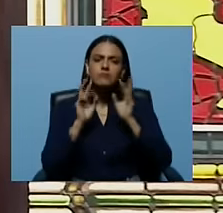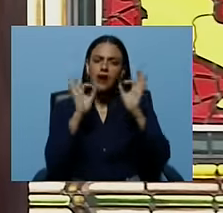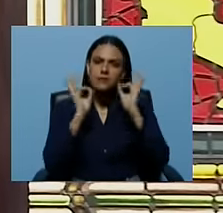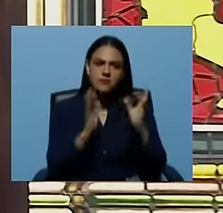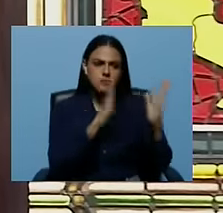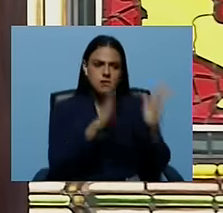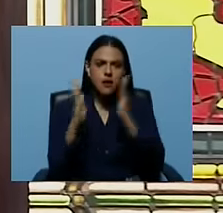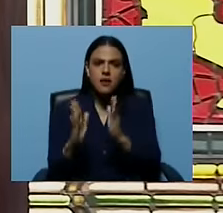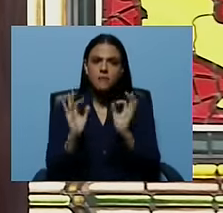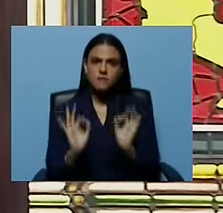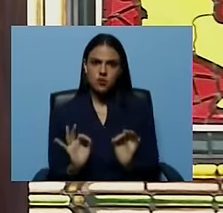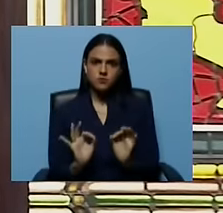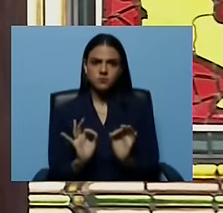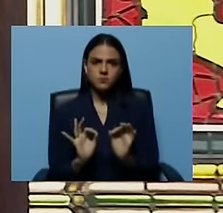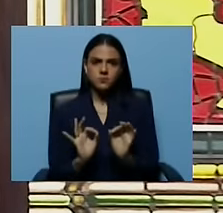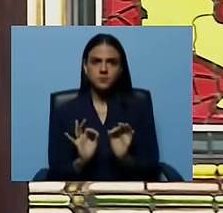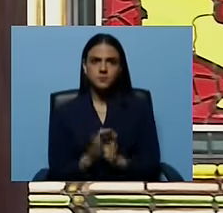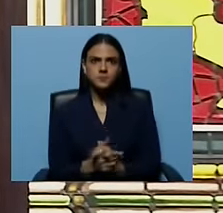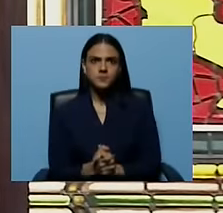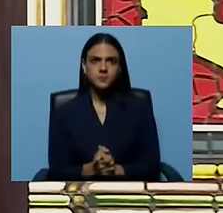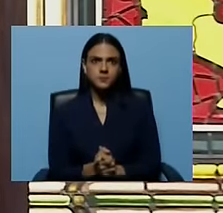régimen.